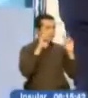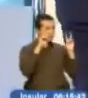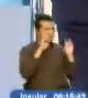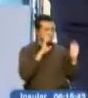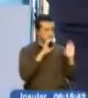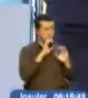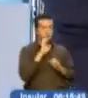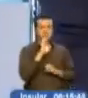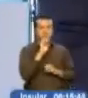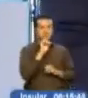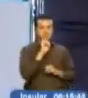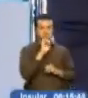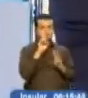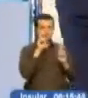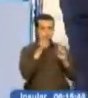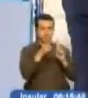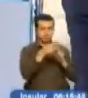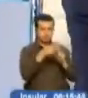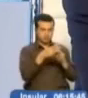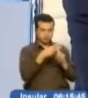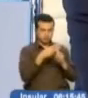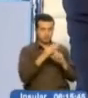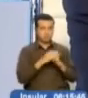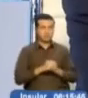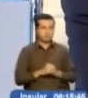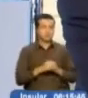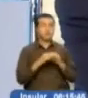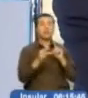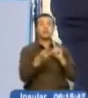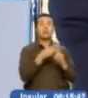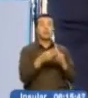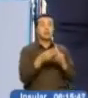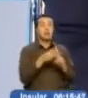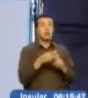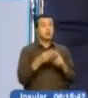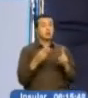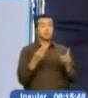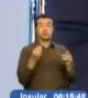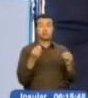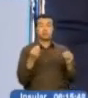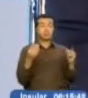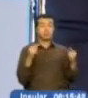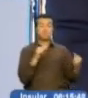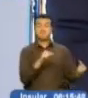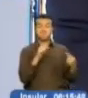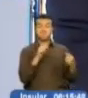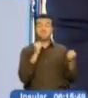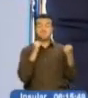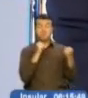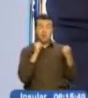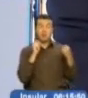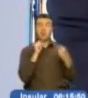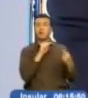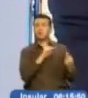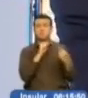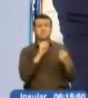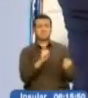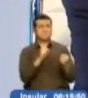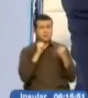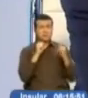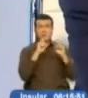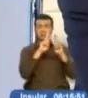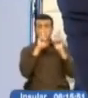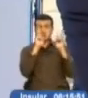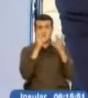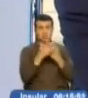mí el tema de redes sociales. Y redes sociales están crispando aún más el ambiente y el tema